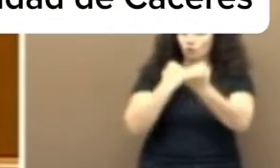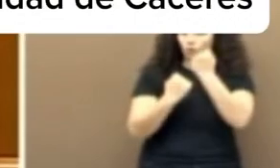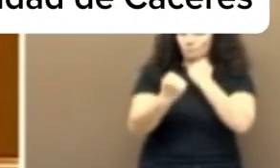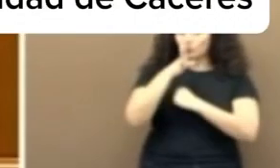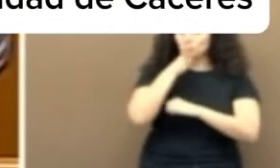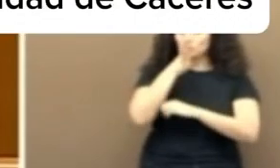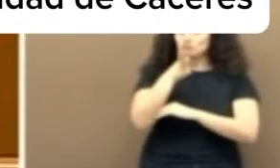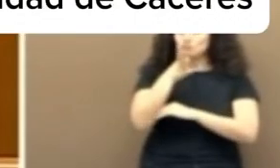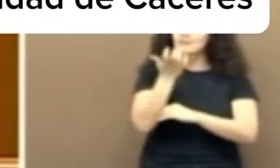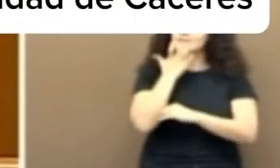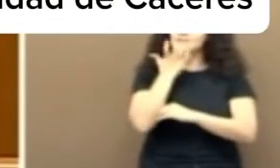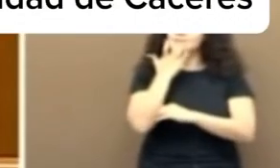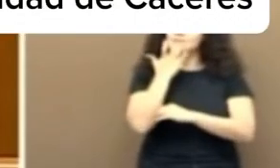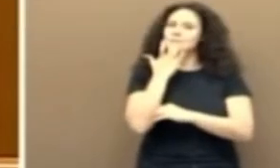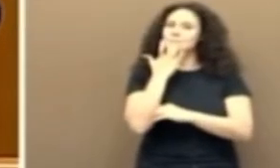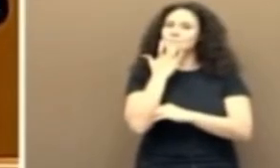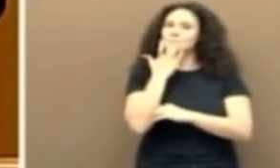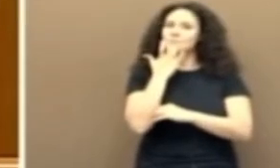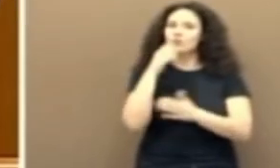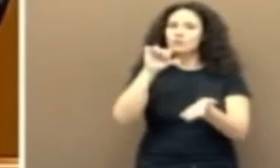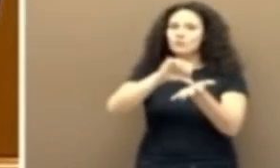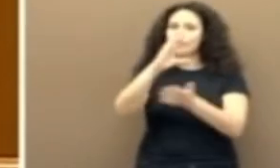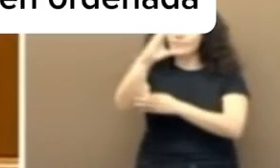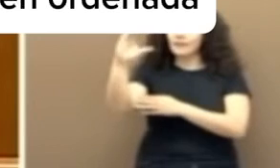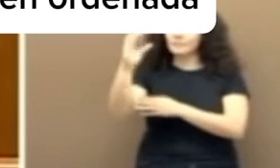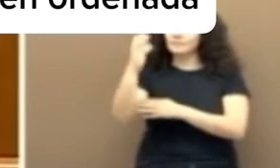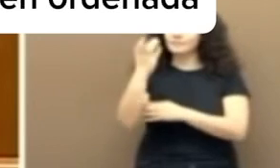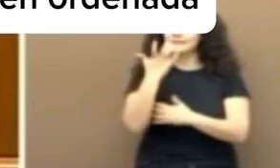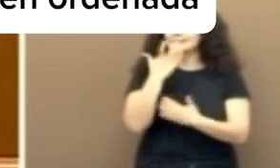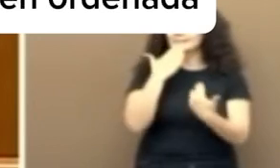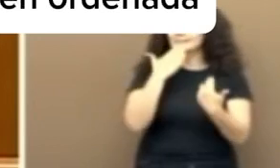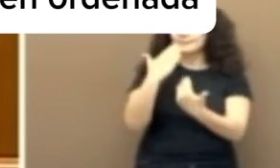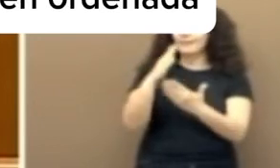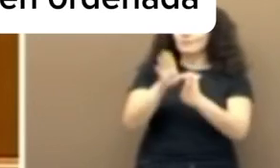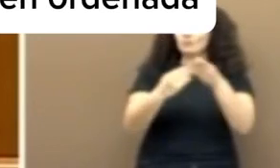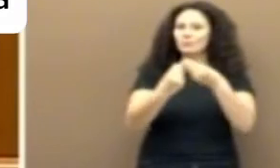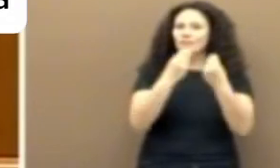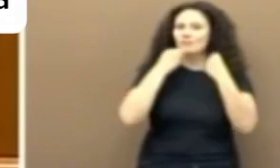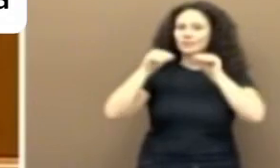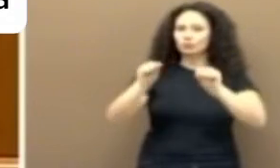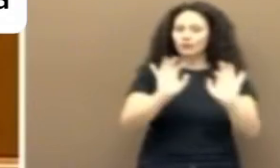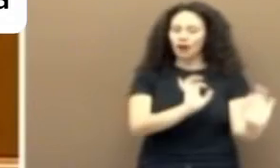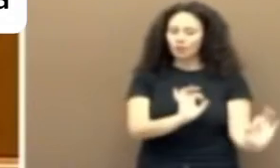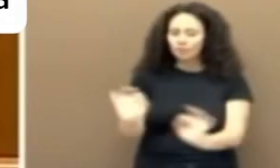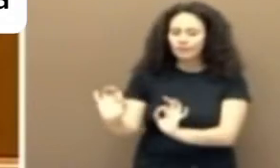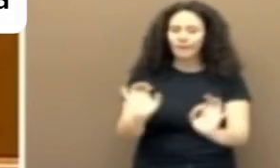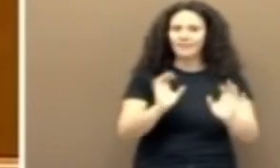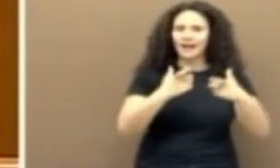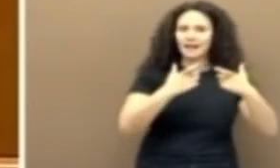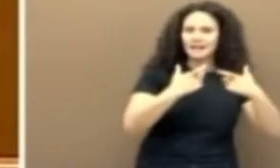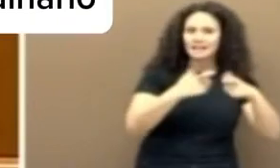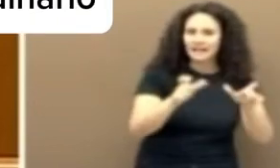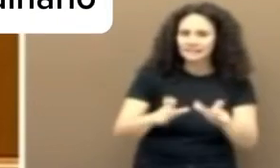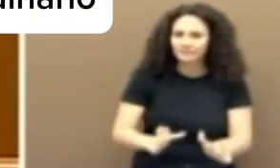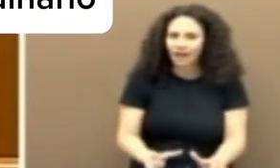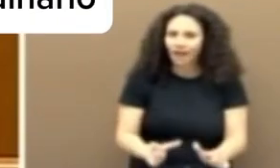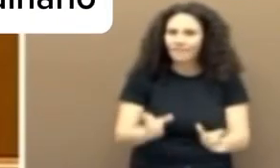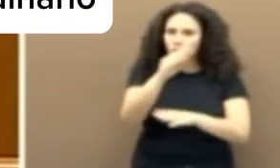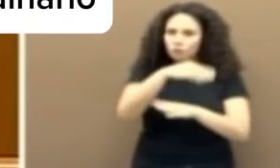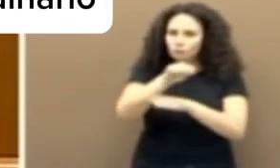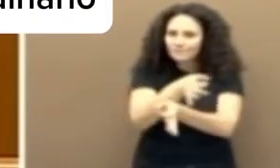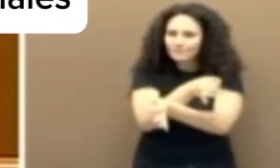traigo un ejemplo concreto de la ciudad de Cáceres. Gracias a contar con una documentación histórica bien ordenada, clasificada y conservada, ha